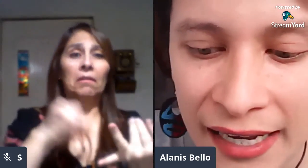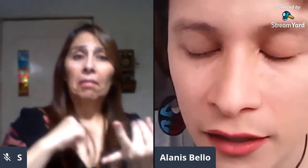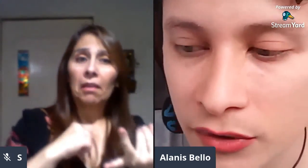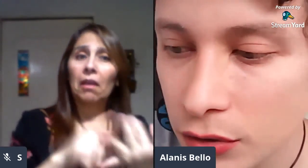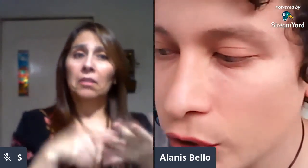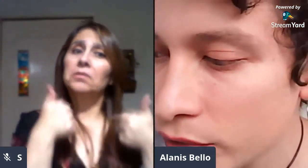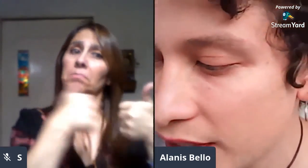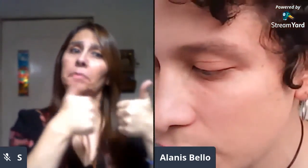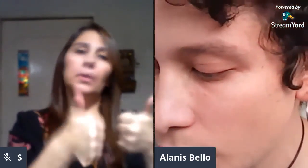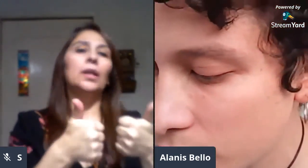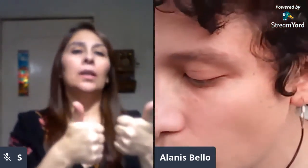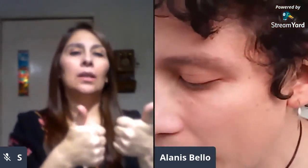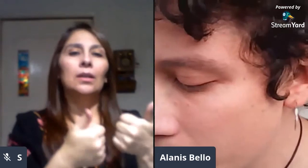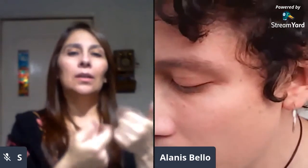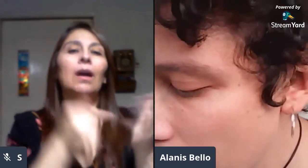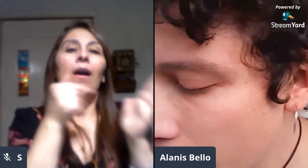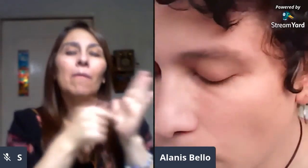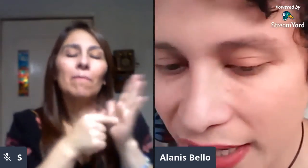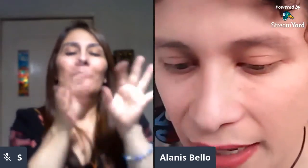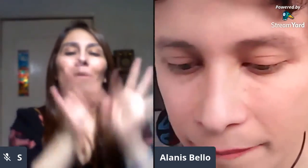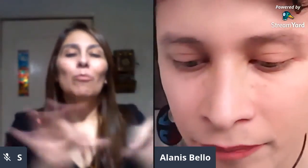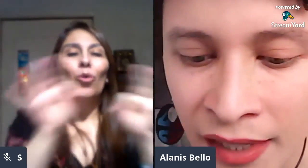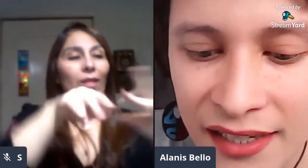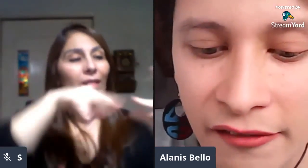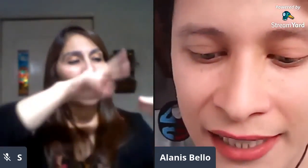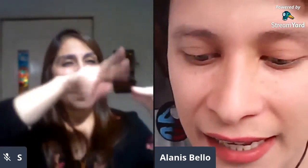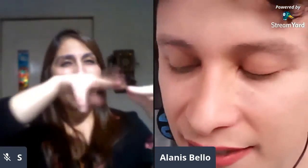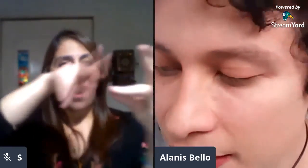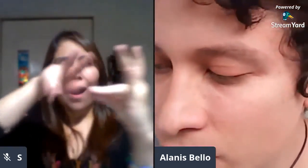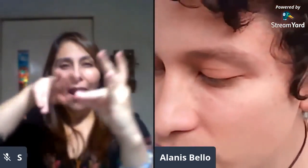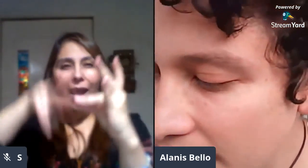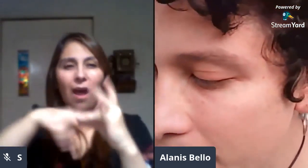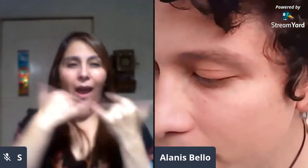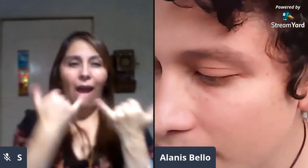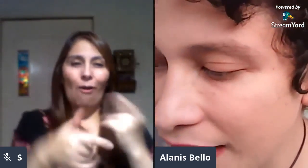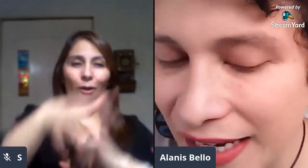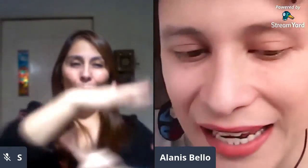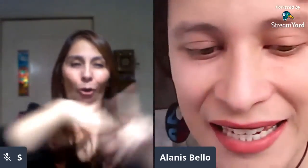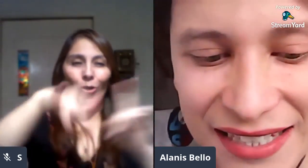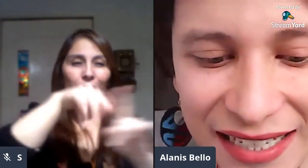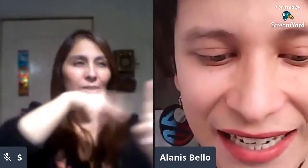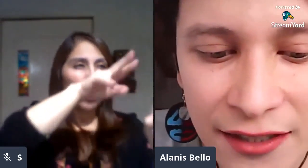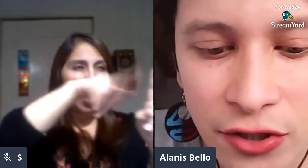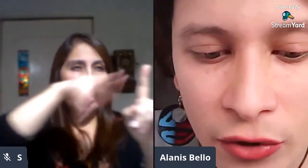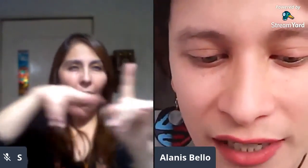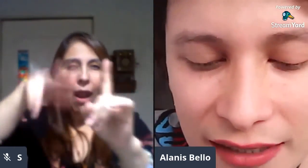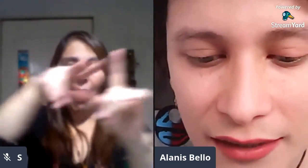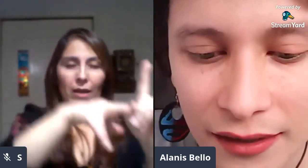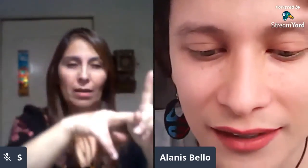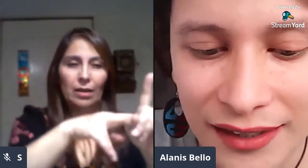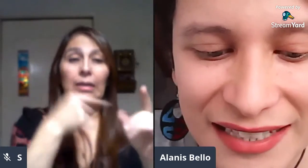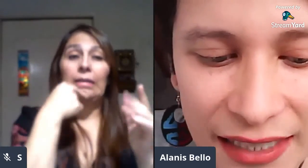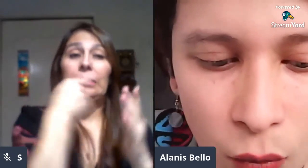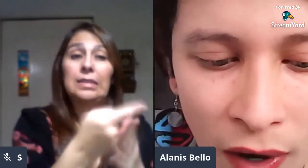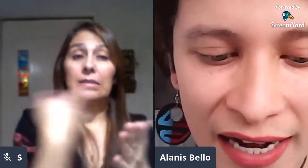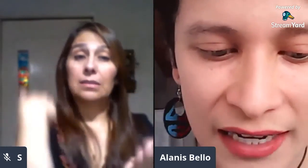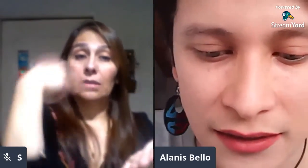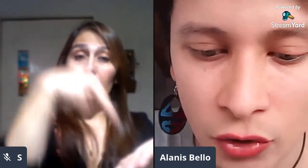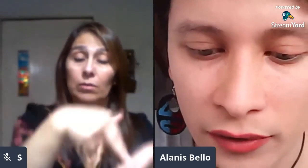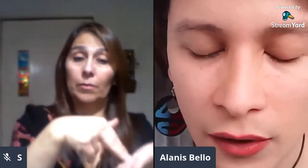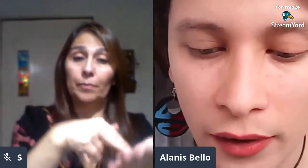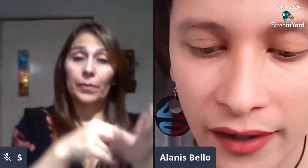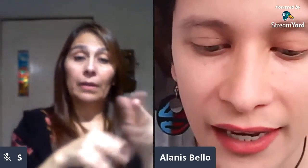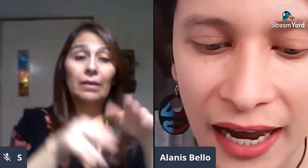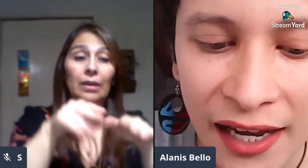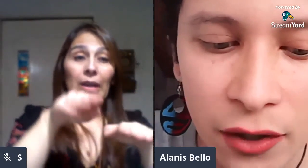pertinente para leer nuestro contexto actual. Porque ella viene a decirnos que estas relaciones